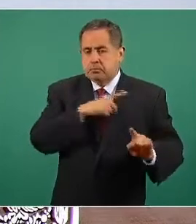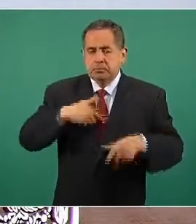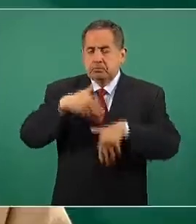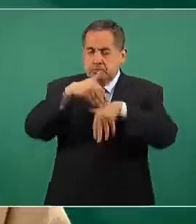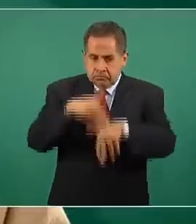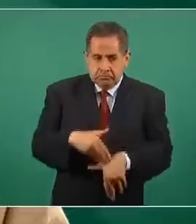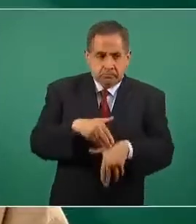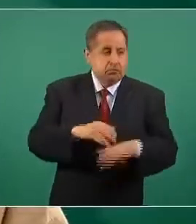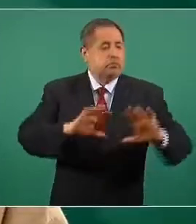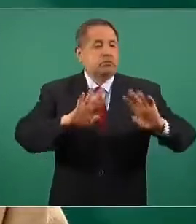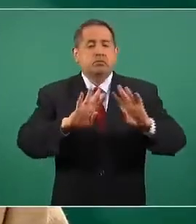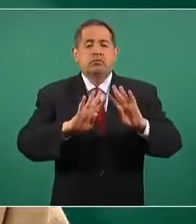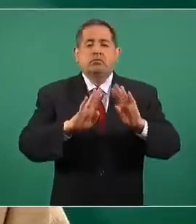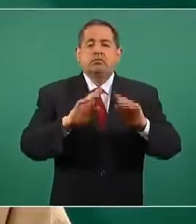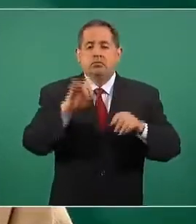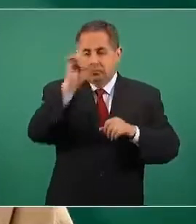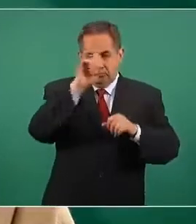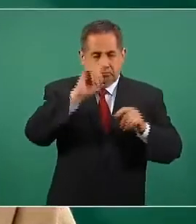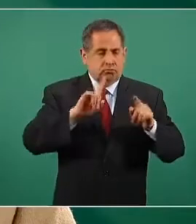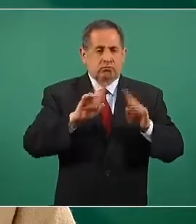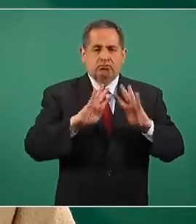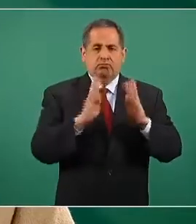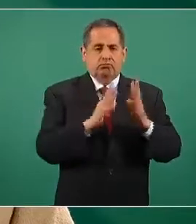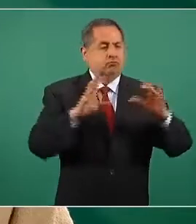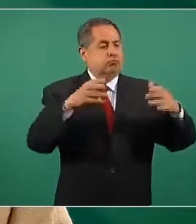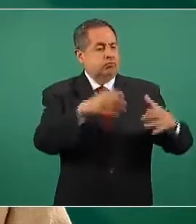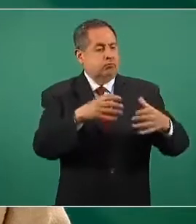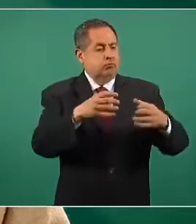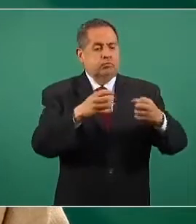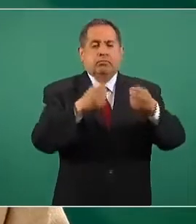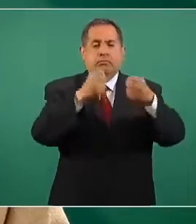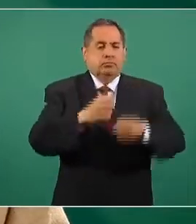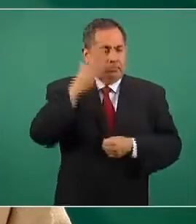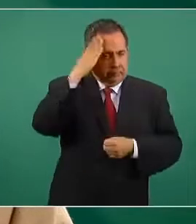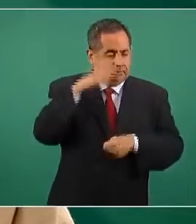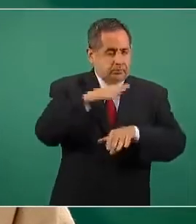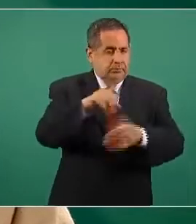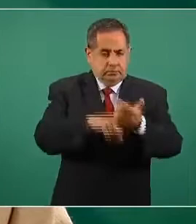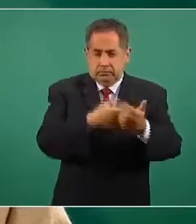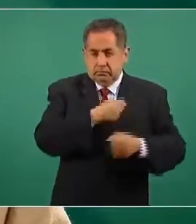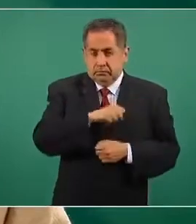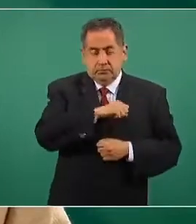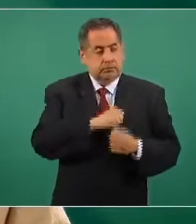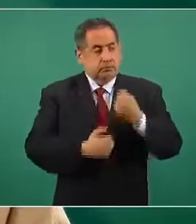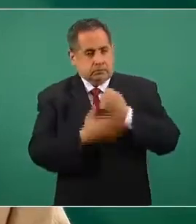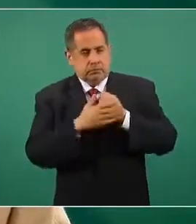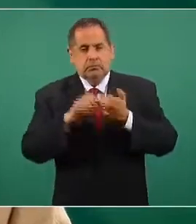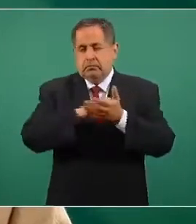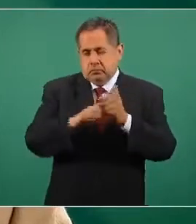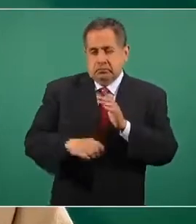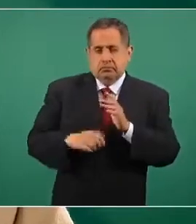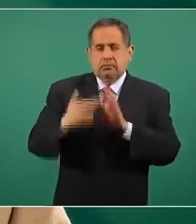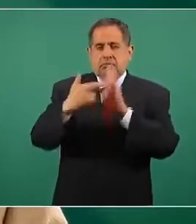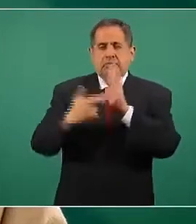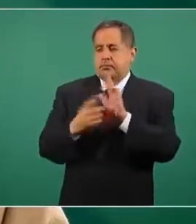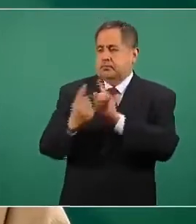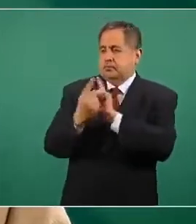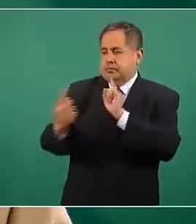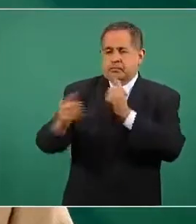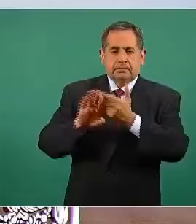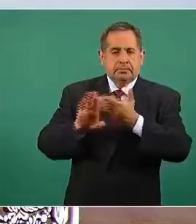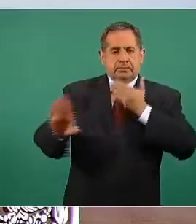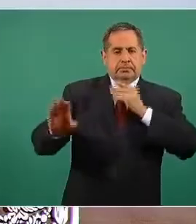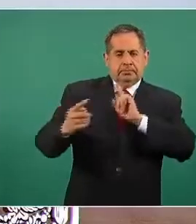acatar la decisión del Consejo General de Salubridad, pero para la sana distancia y para todas las medidas